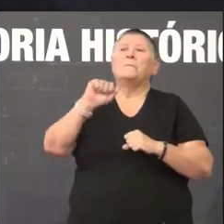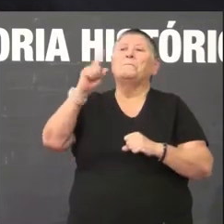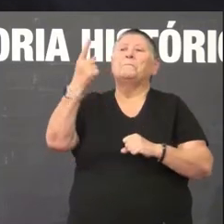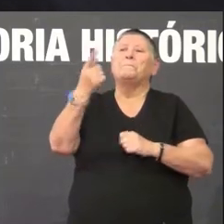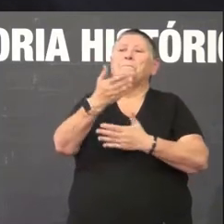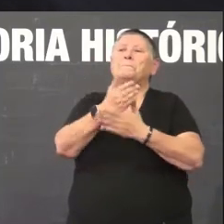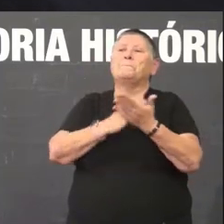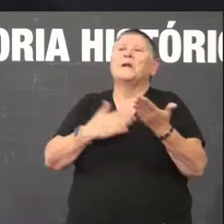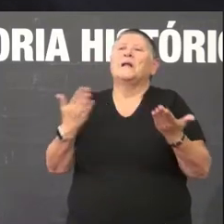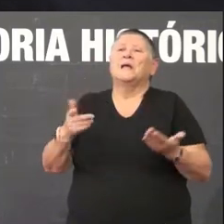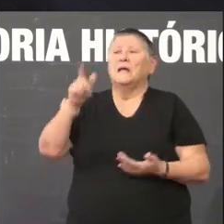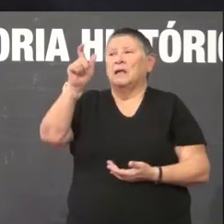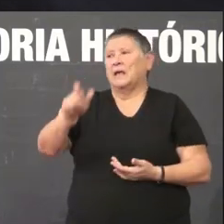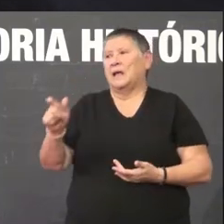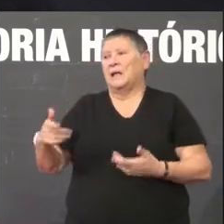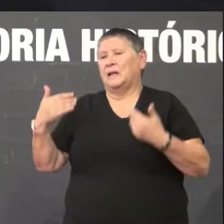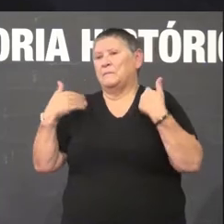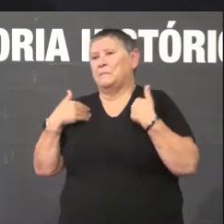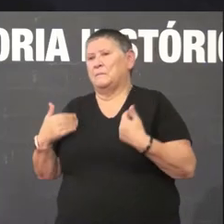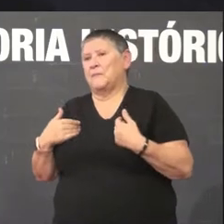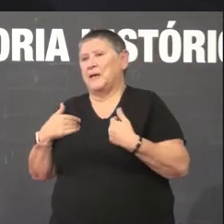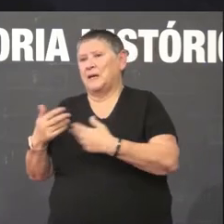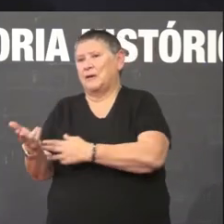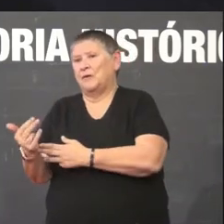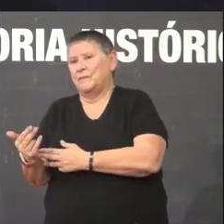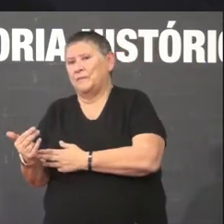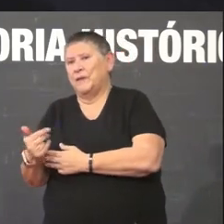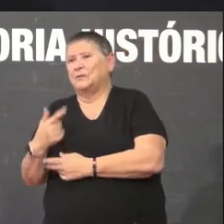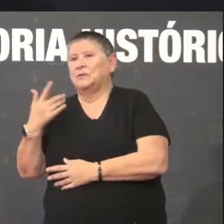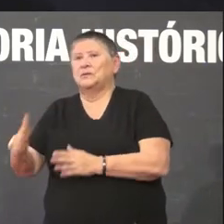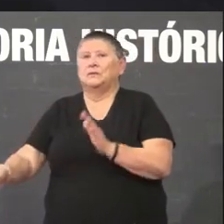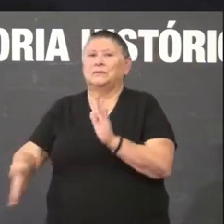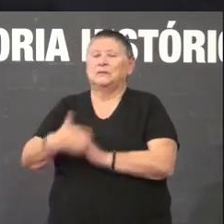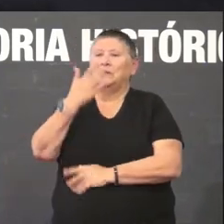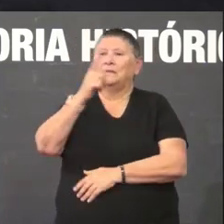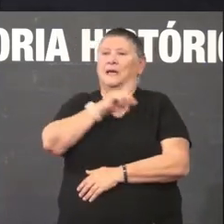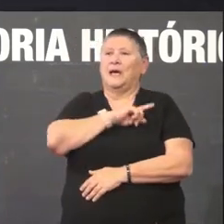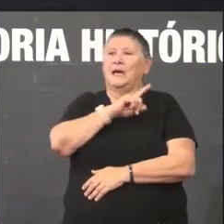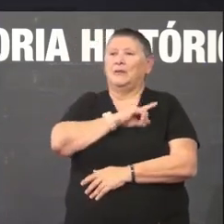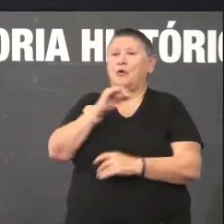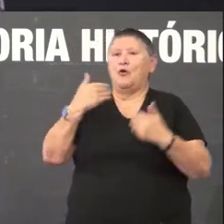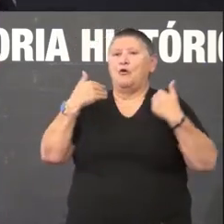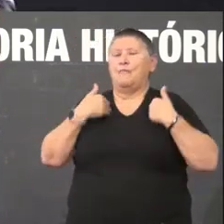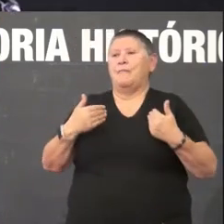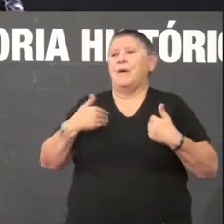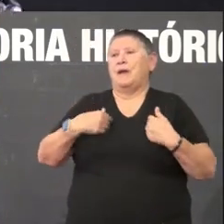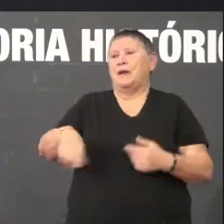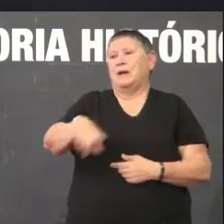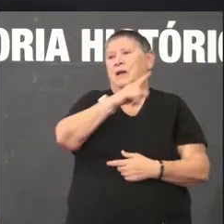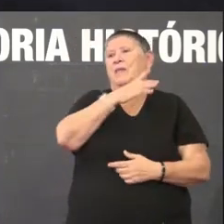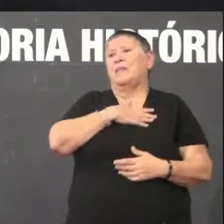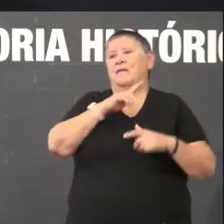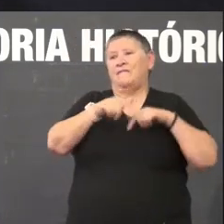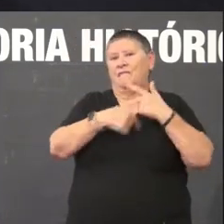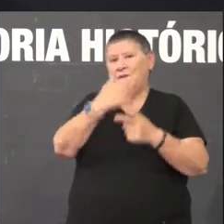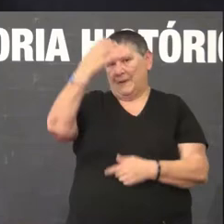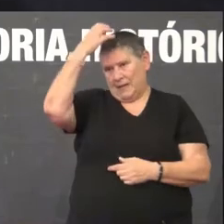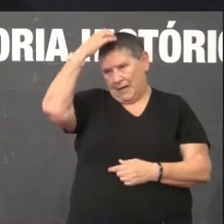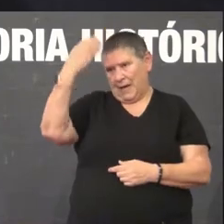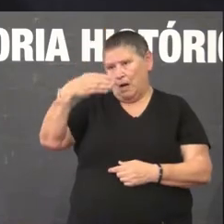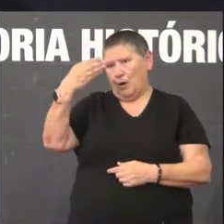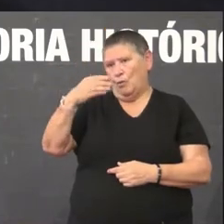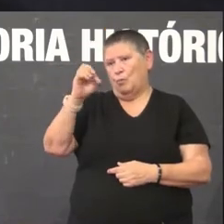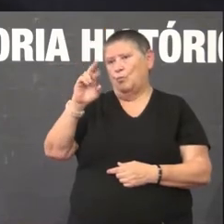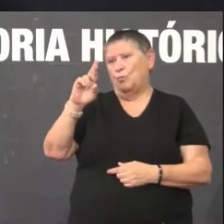ou xente da terra, para o exército e para a marina dos Borbóns. E